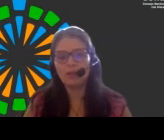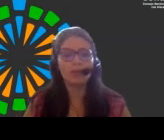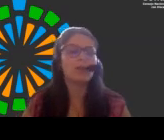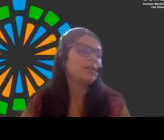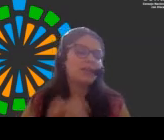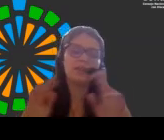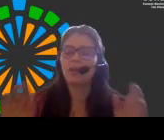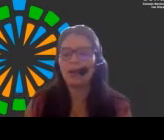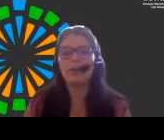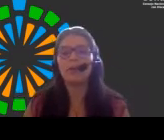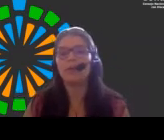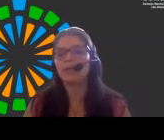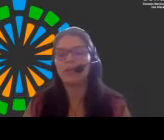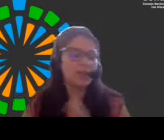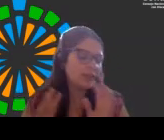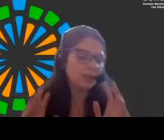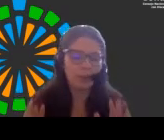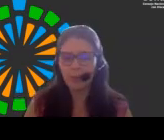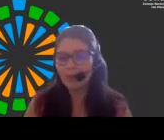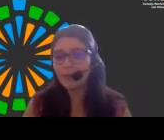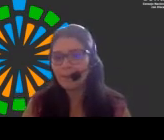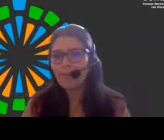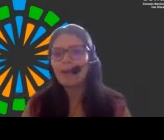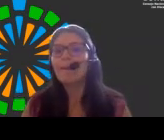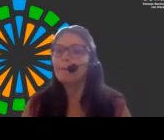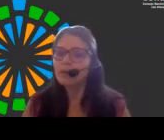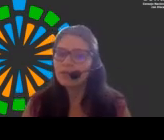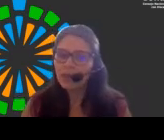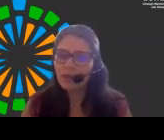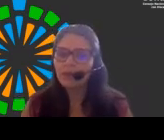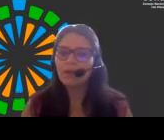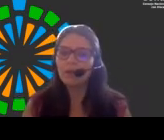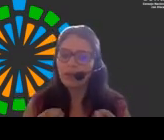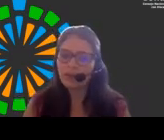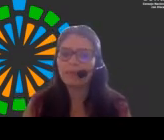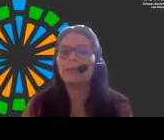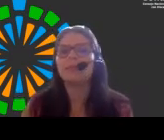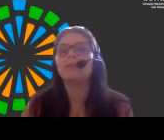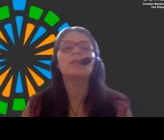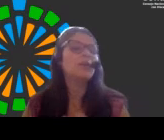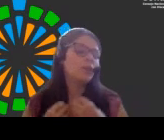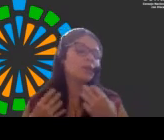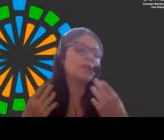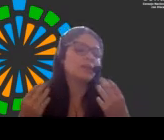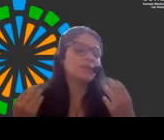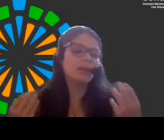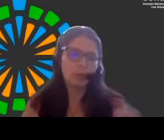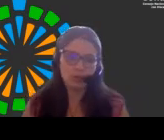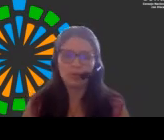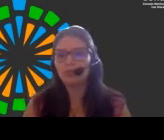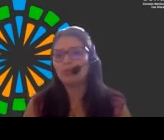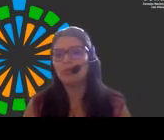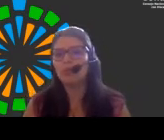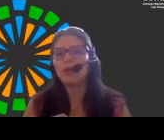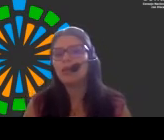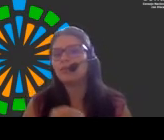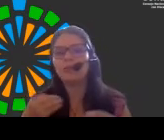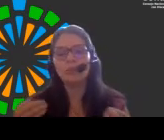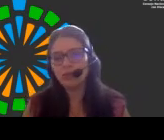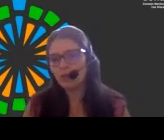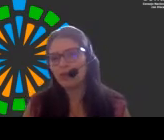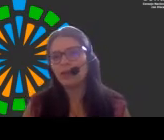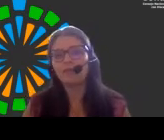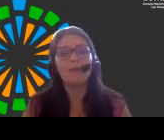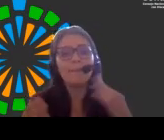es así se les ayuda y así se acaba la brecha y así todo verdad Pero sí desde otras empresas desde otras negocios o